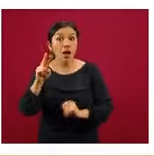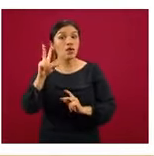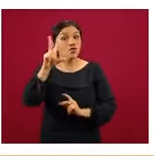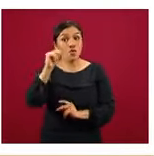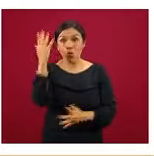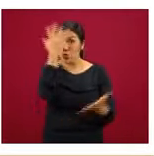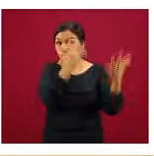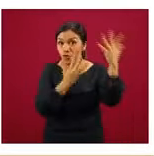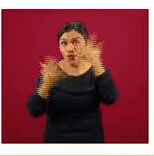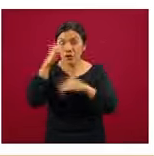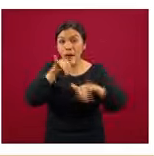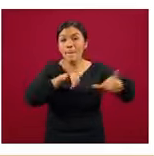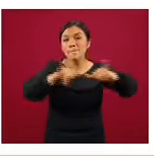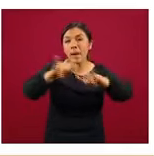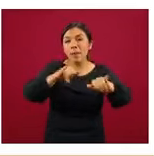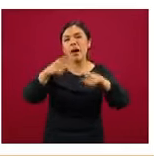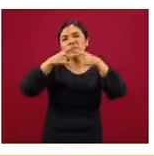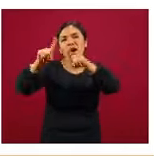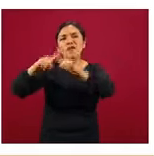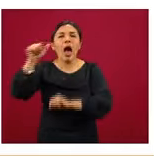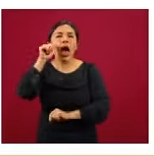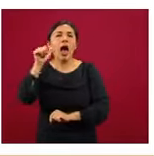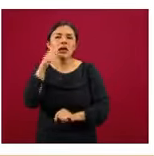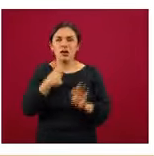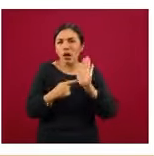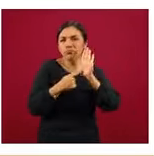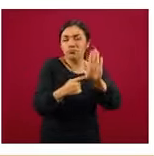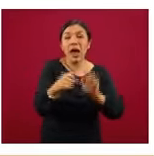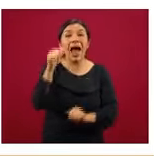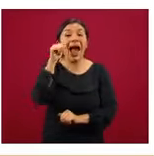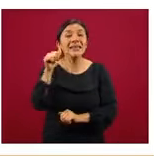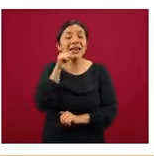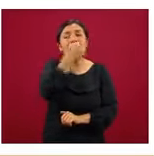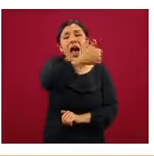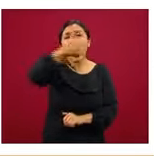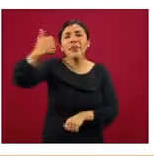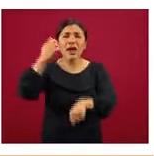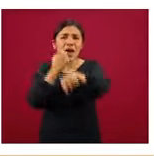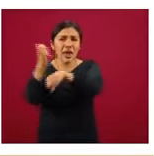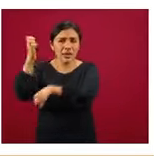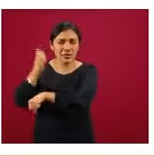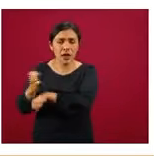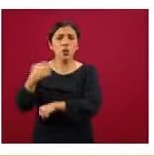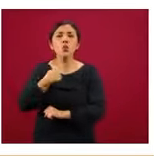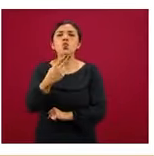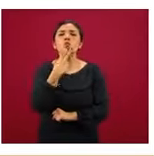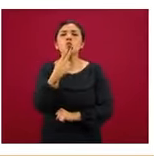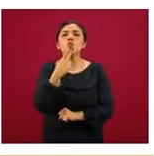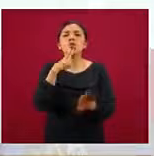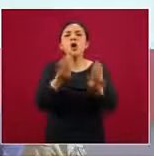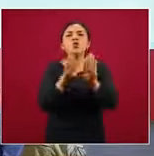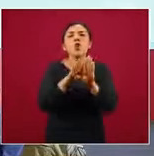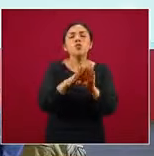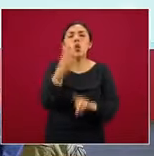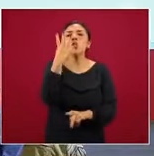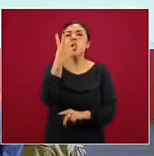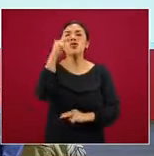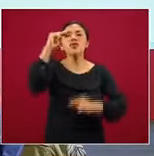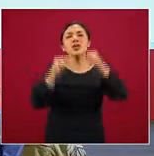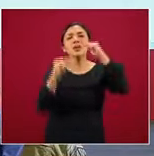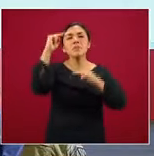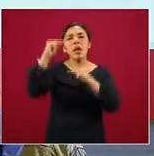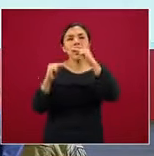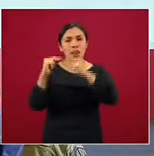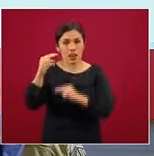no confundirse con los mapas diversos que presentamos ayer. Ayer, para cada entidad federativa, usamos una escala de 4